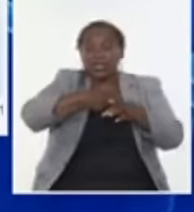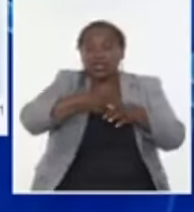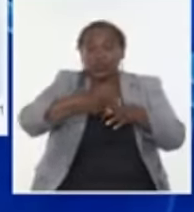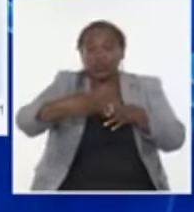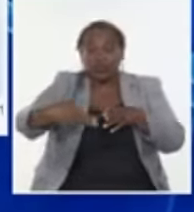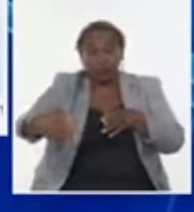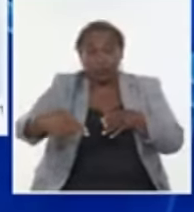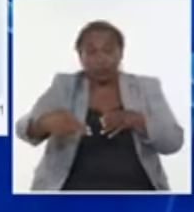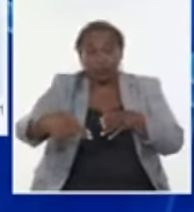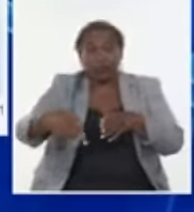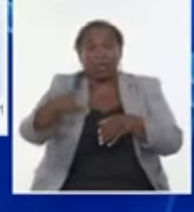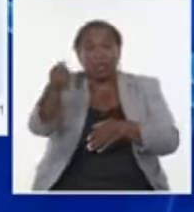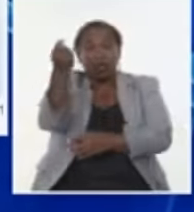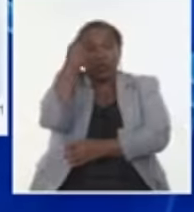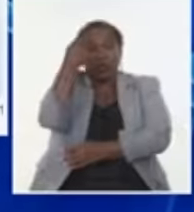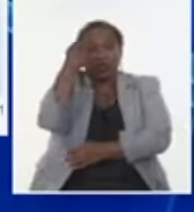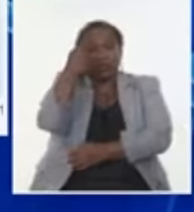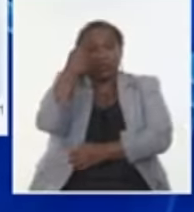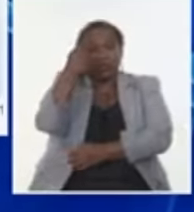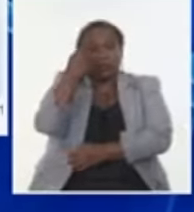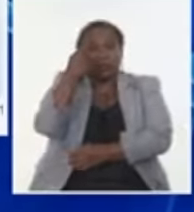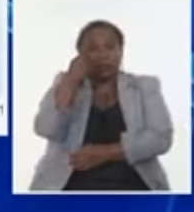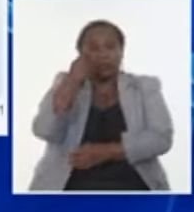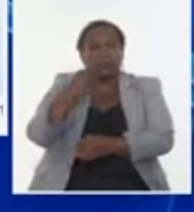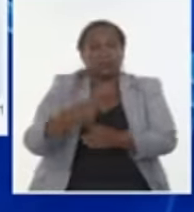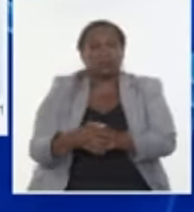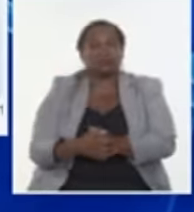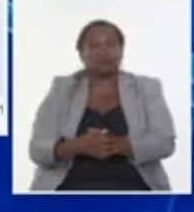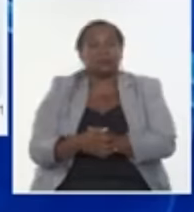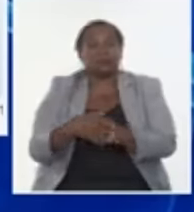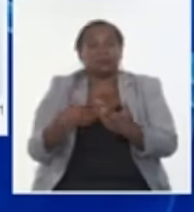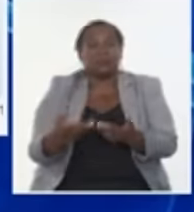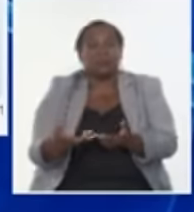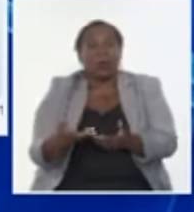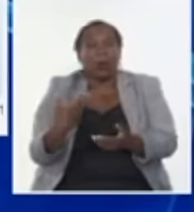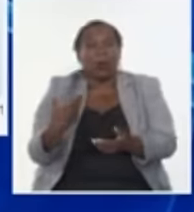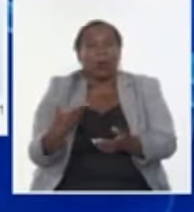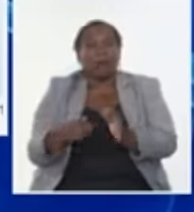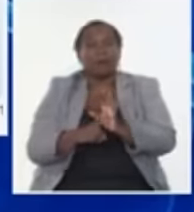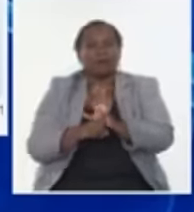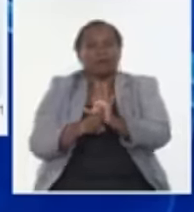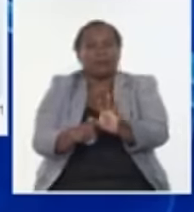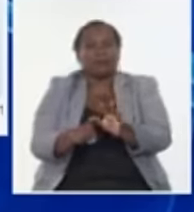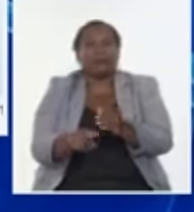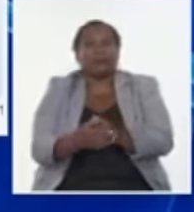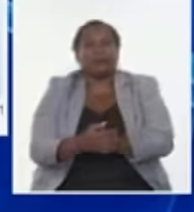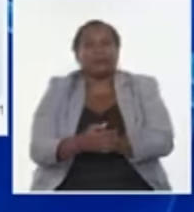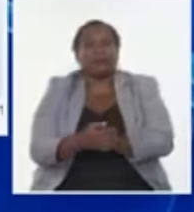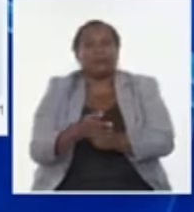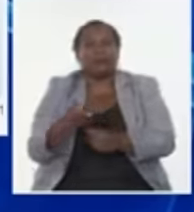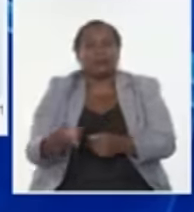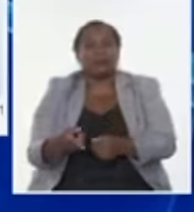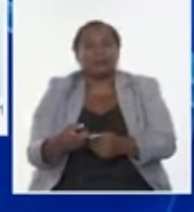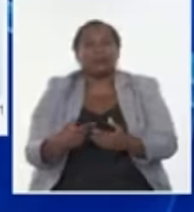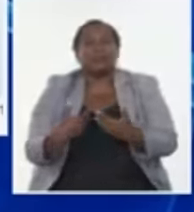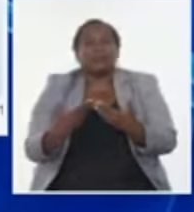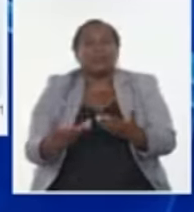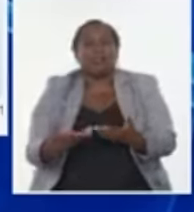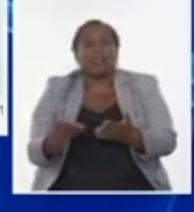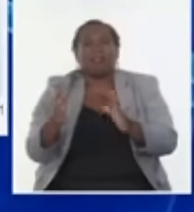nos ha enseñado con creces a dónde conducen la resignación y el